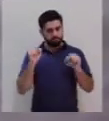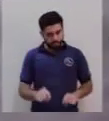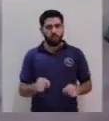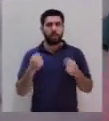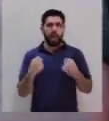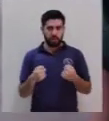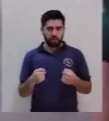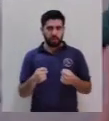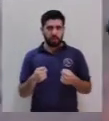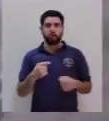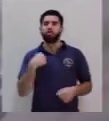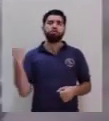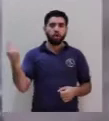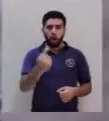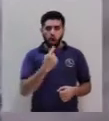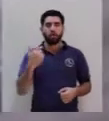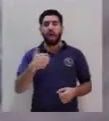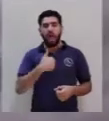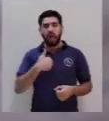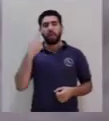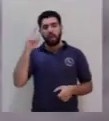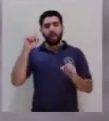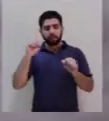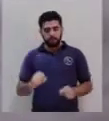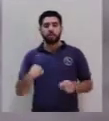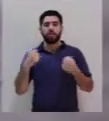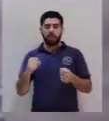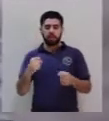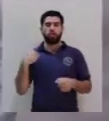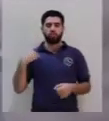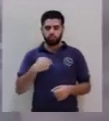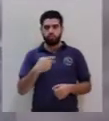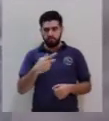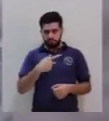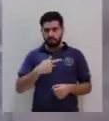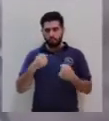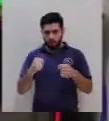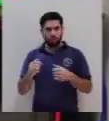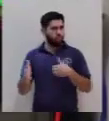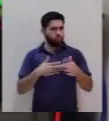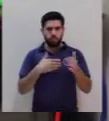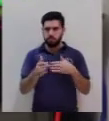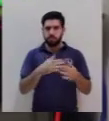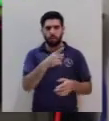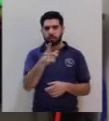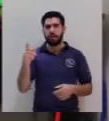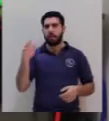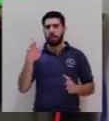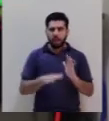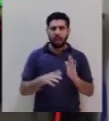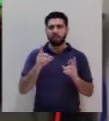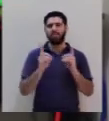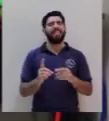poder hacer. Todos tenemos esa capacidad para poder crear nuestro propio huerto en casa. Ok, entonces pues